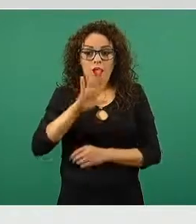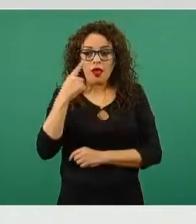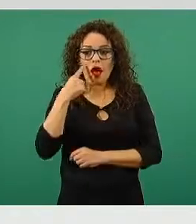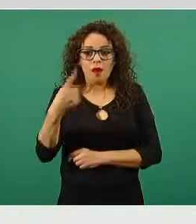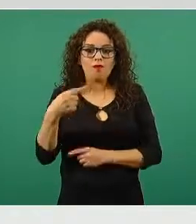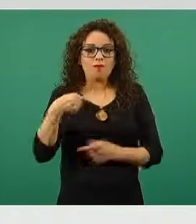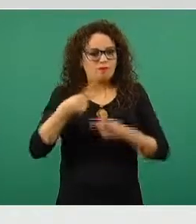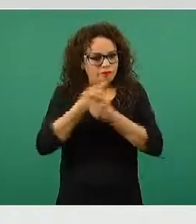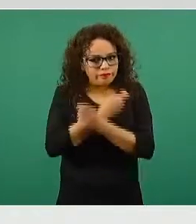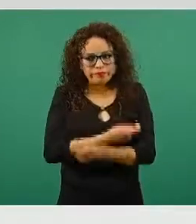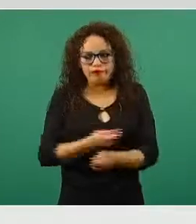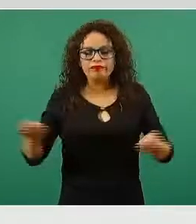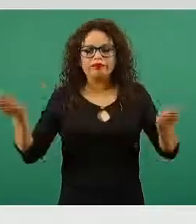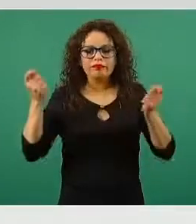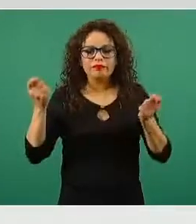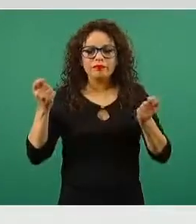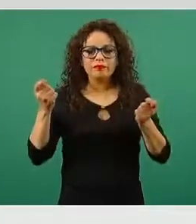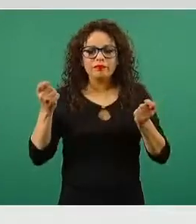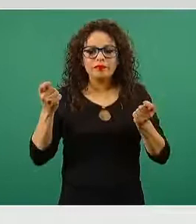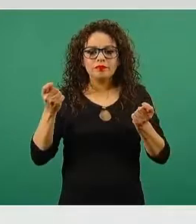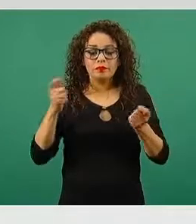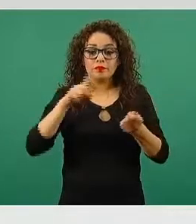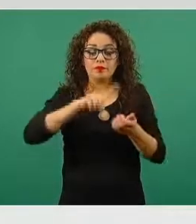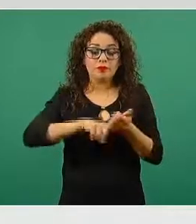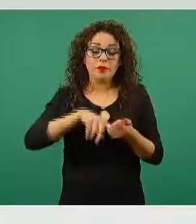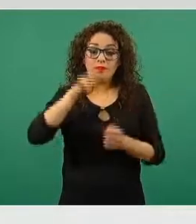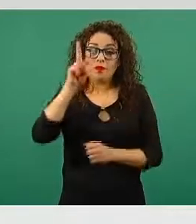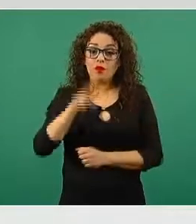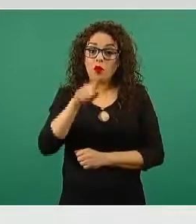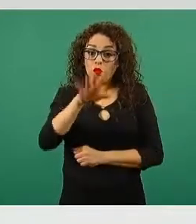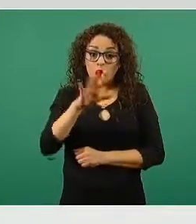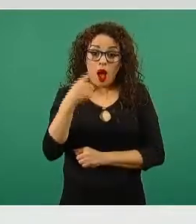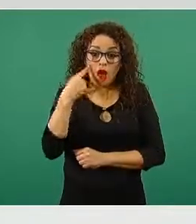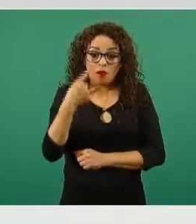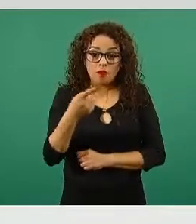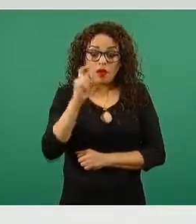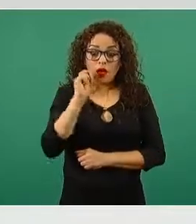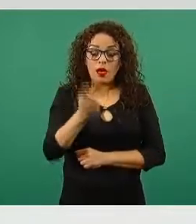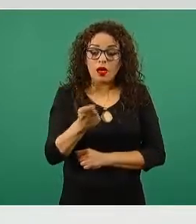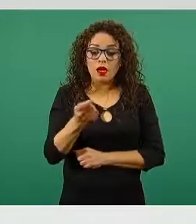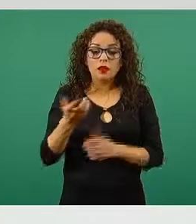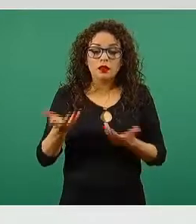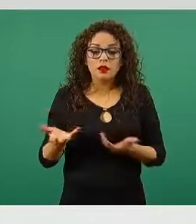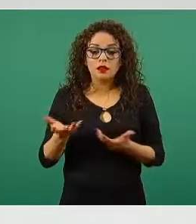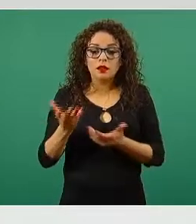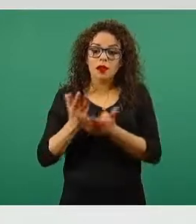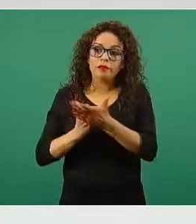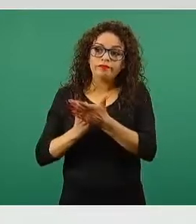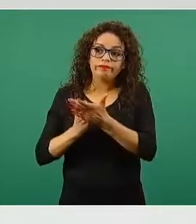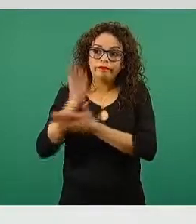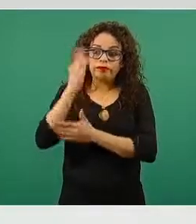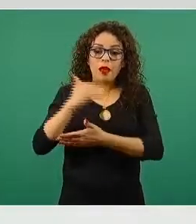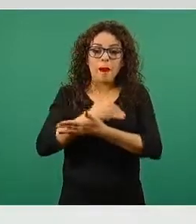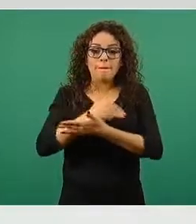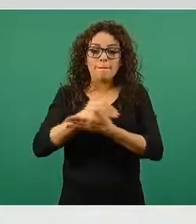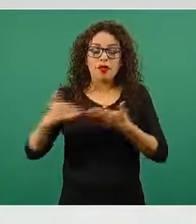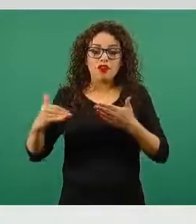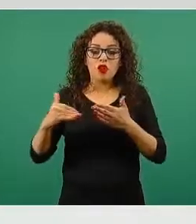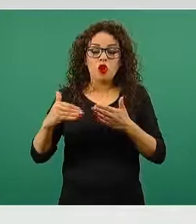son inclusive superiores y cercanas, superiores a los al medio millón de